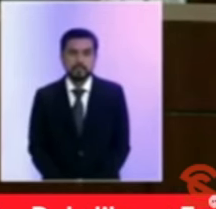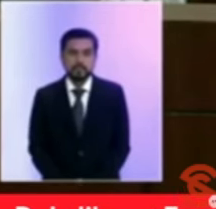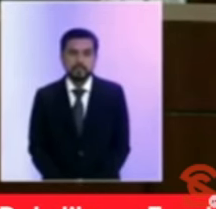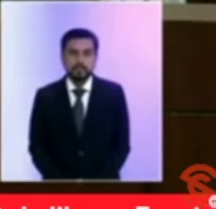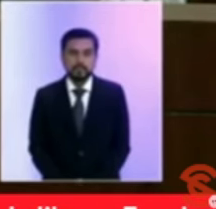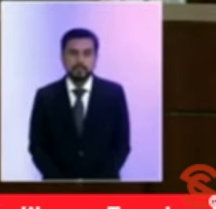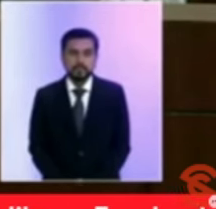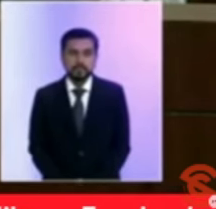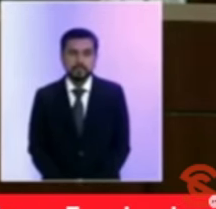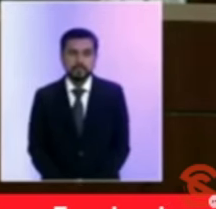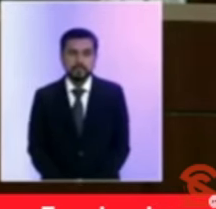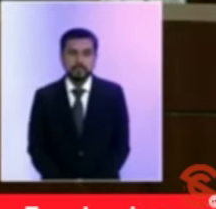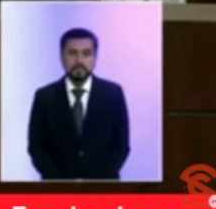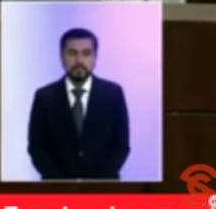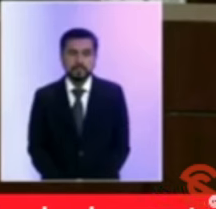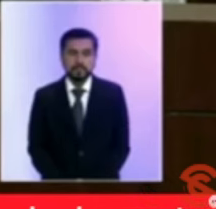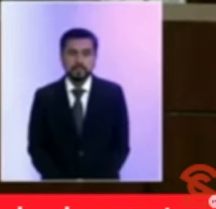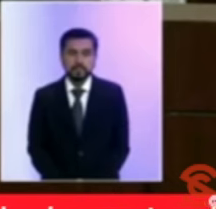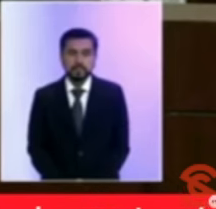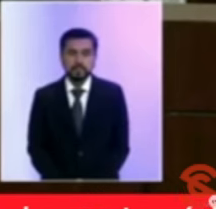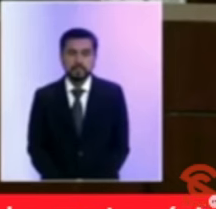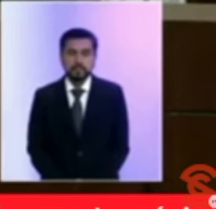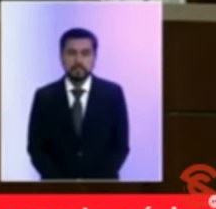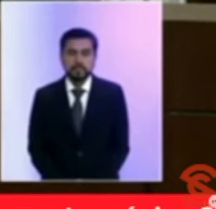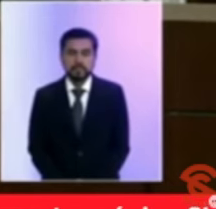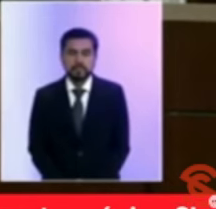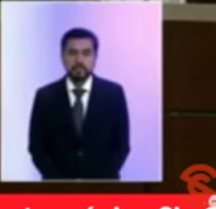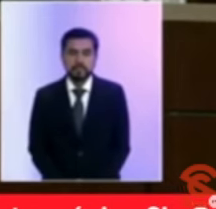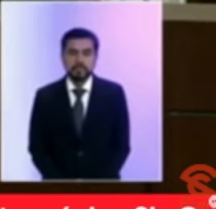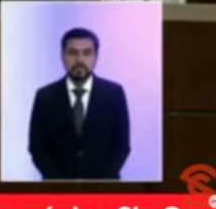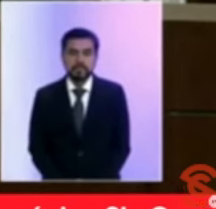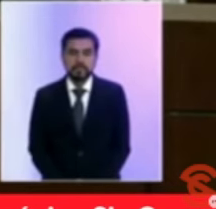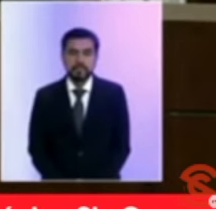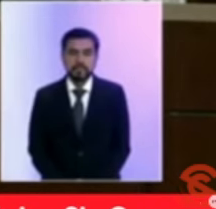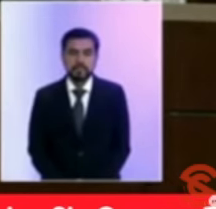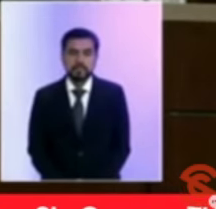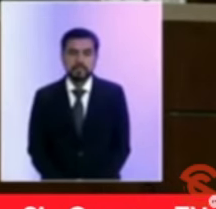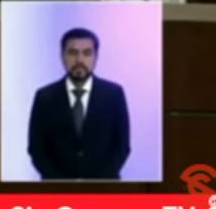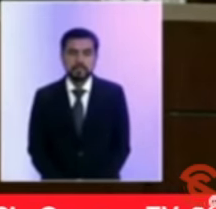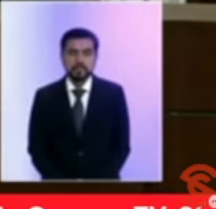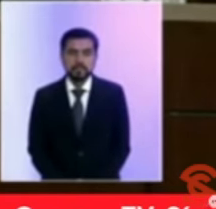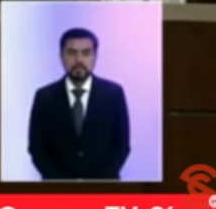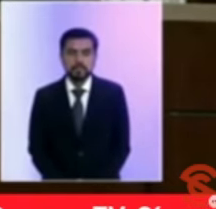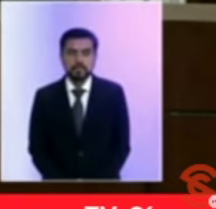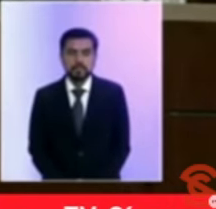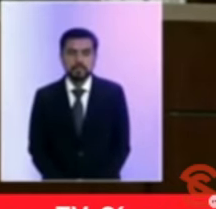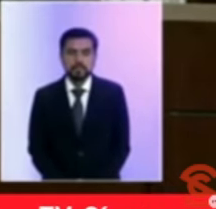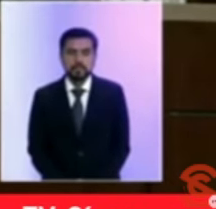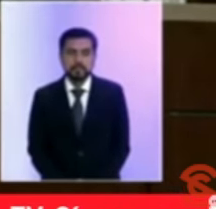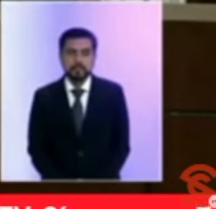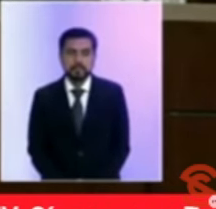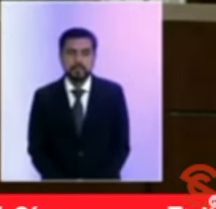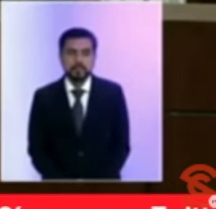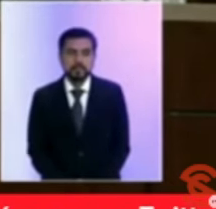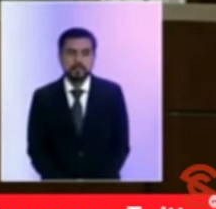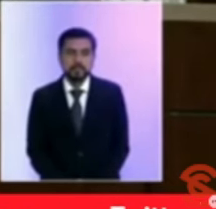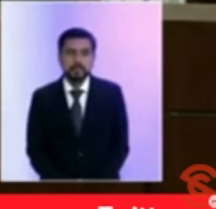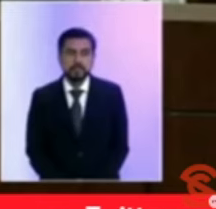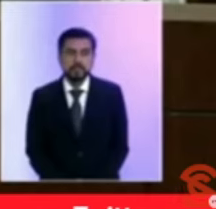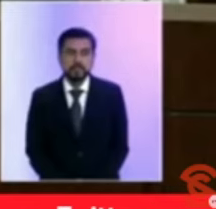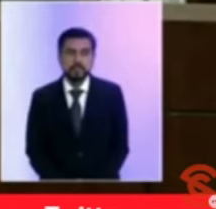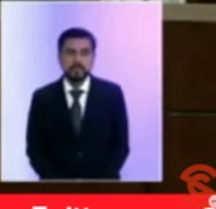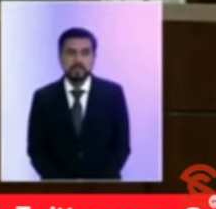razones no solo porque llegue a la primera presidenta a constitucional a la